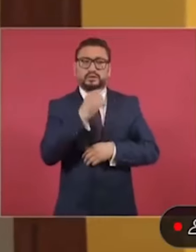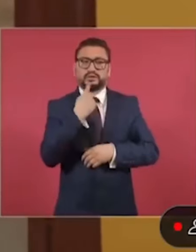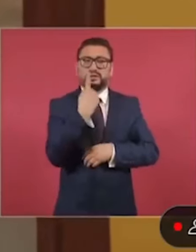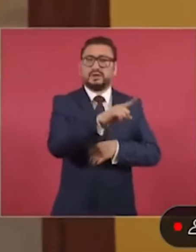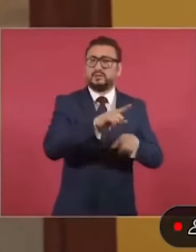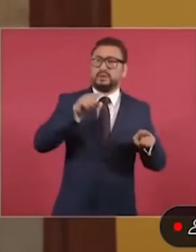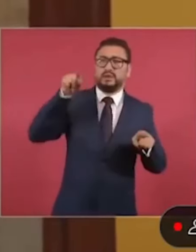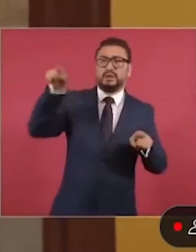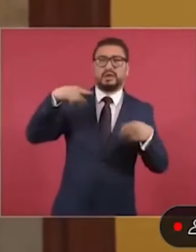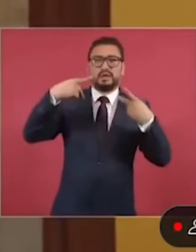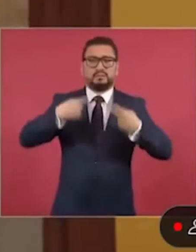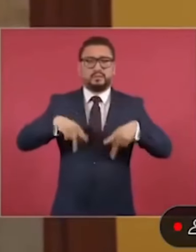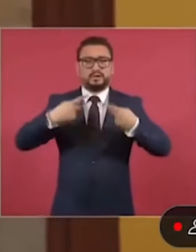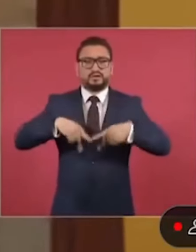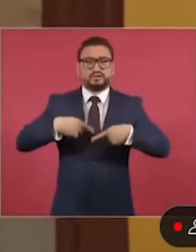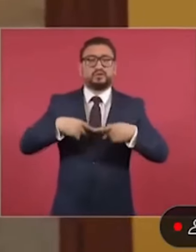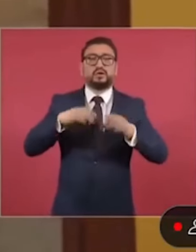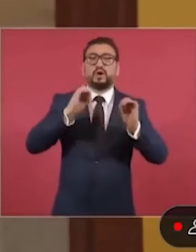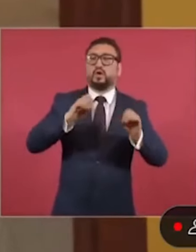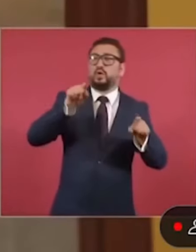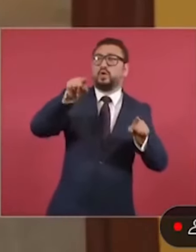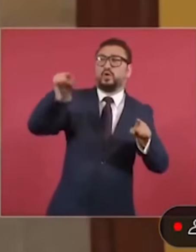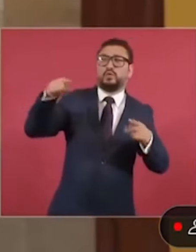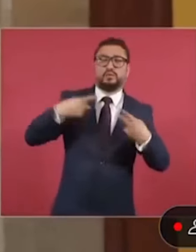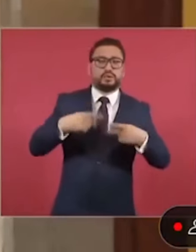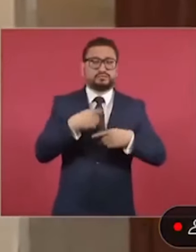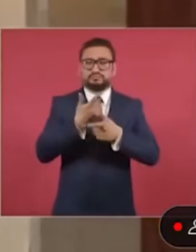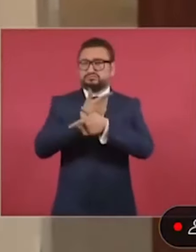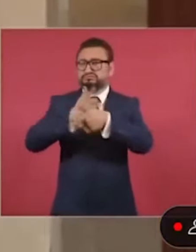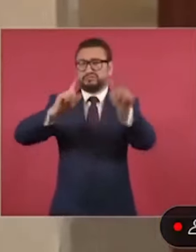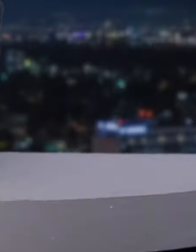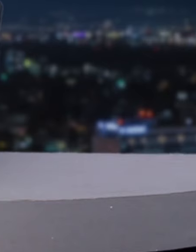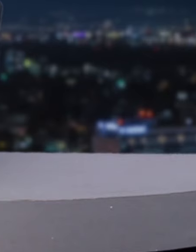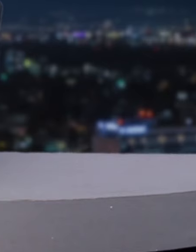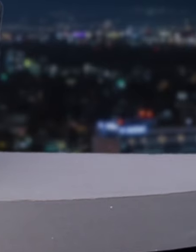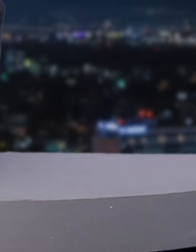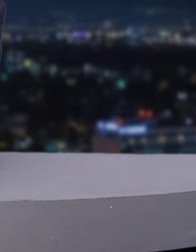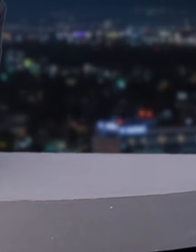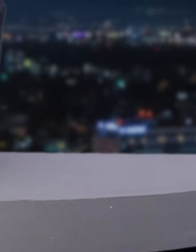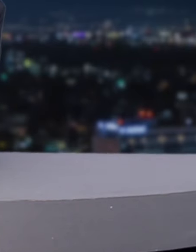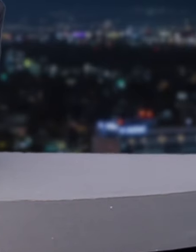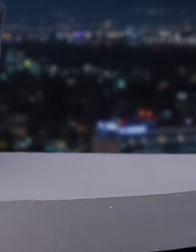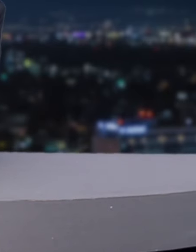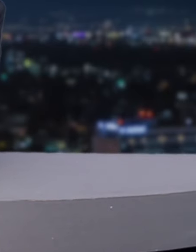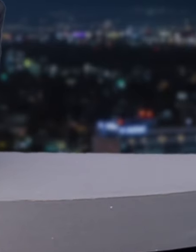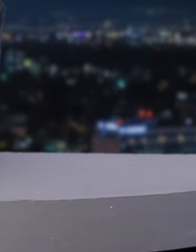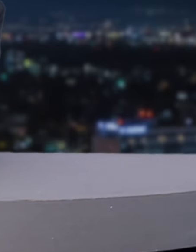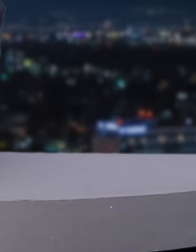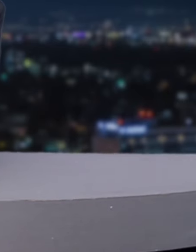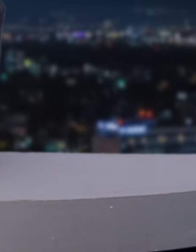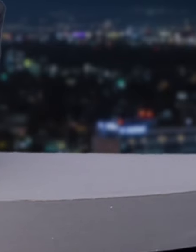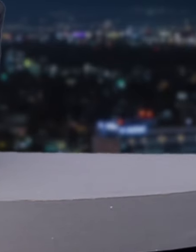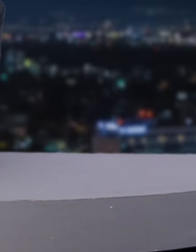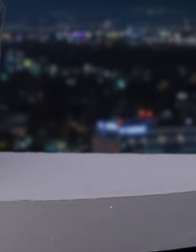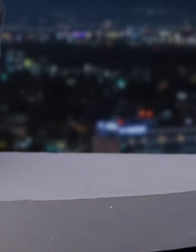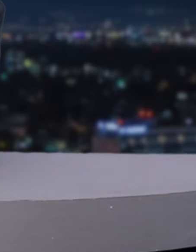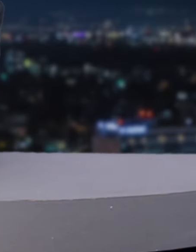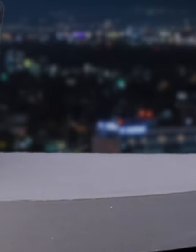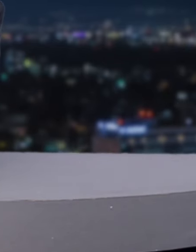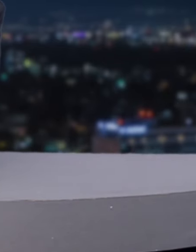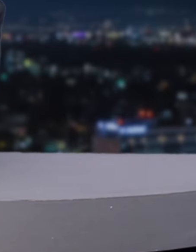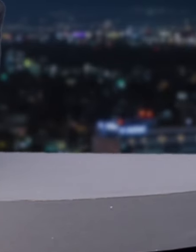judicatura Federal para dar paso a la creación del tribunal de disciplina judicial que tendría la Facultad de destituir al personal del poder